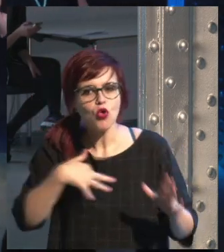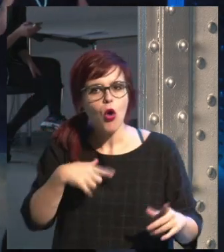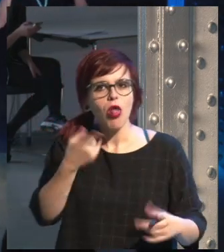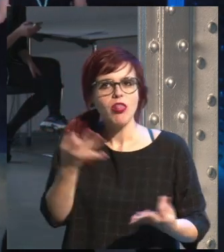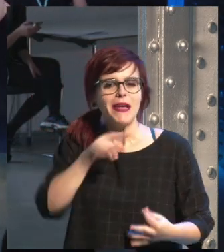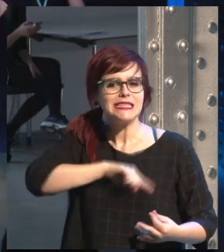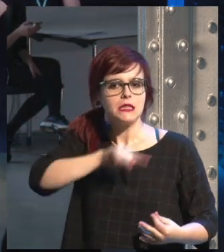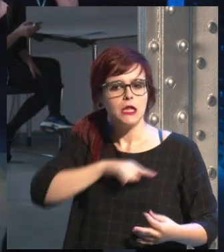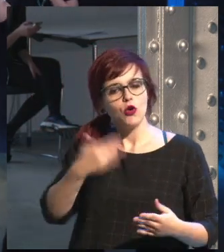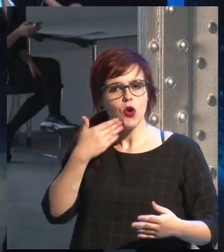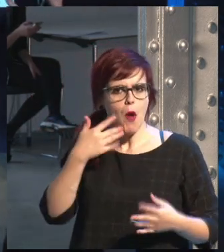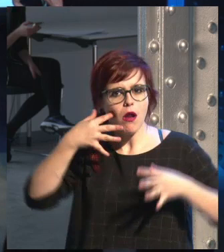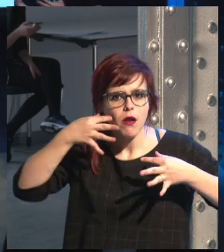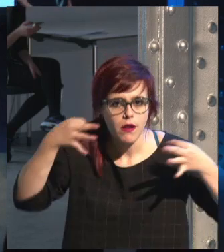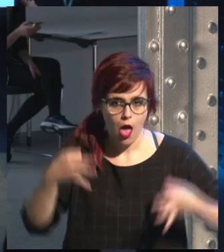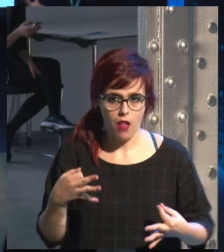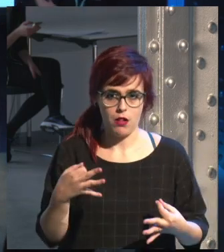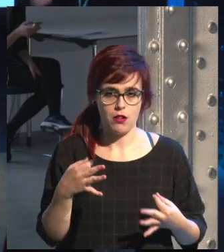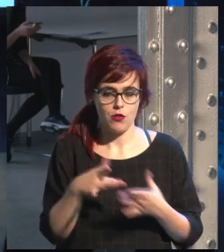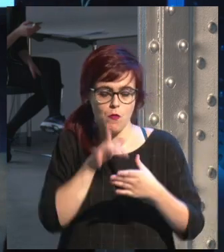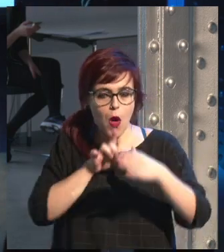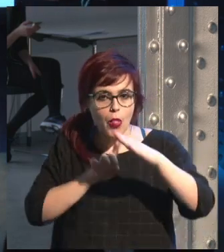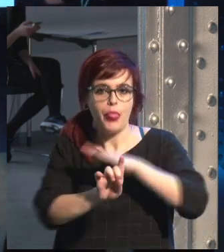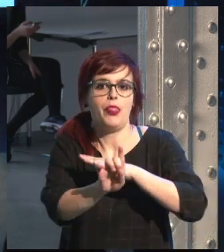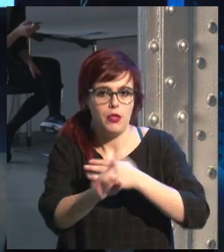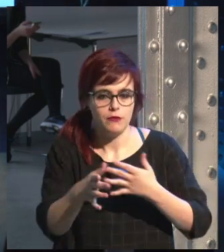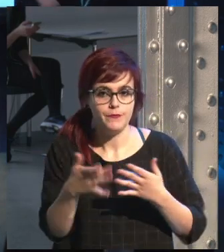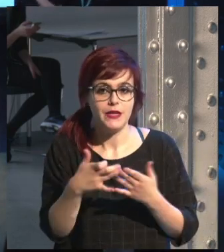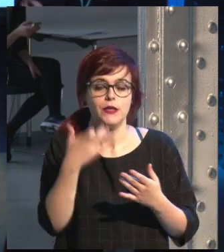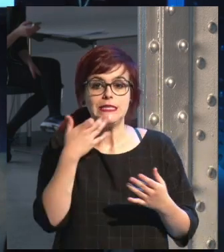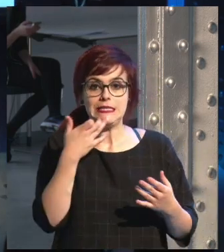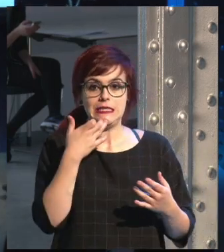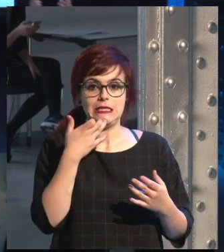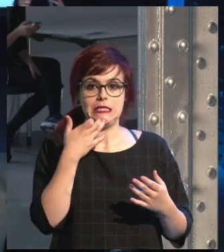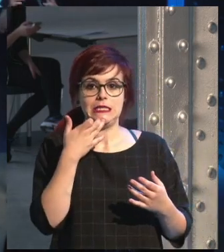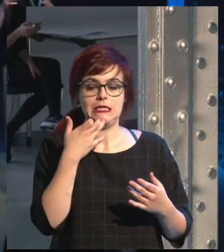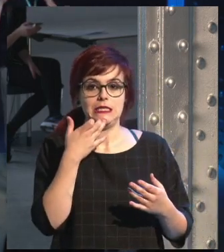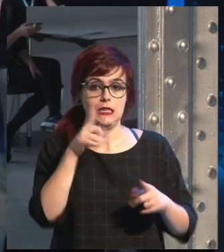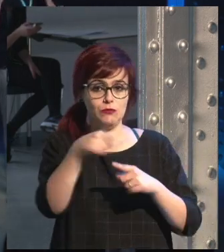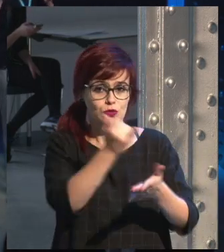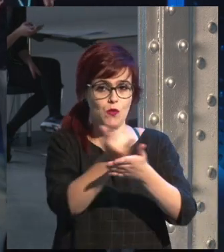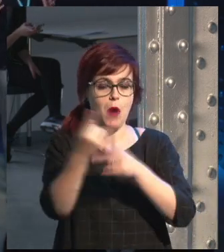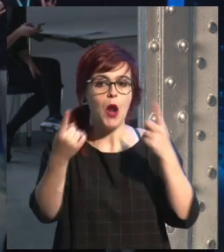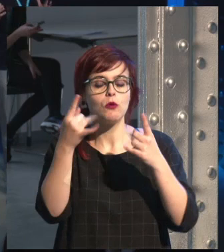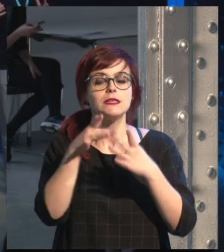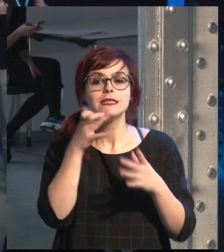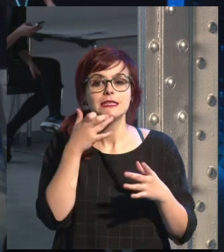sitio que está dentro de la caja, ¿no? Ahora, cuando probéis alguna de las muchas que hay por aquí, si, la persistencia significa eso, ¿no?